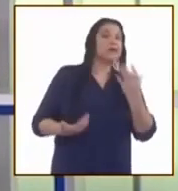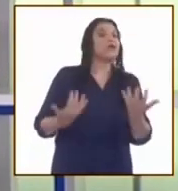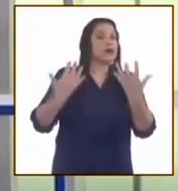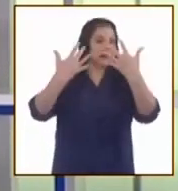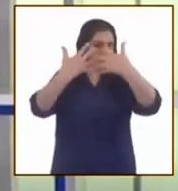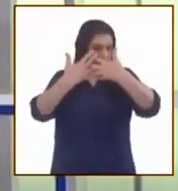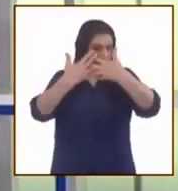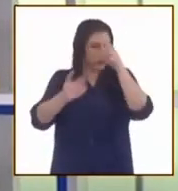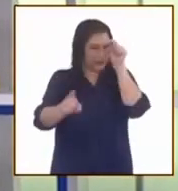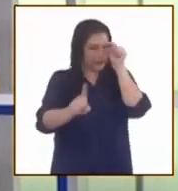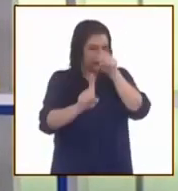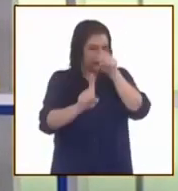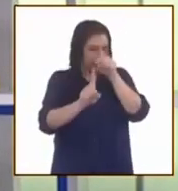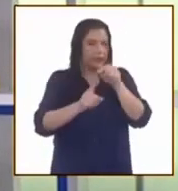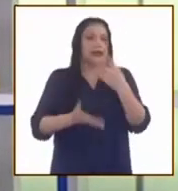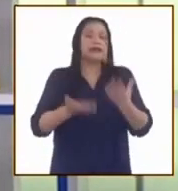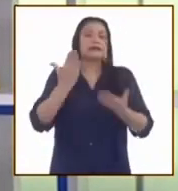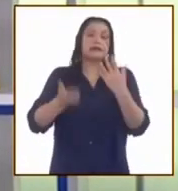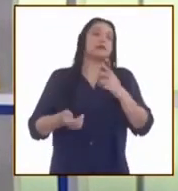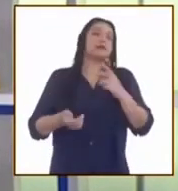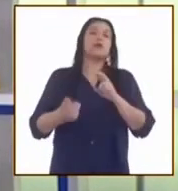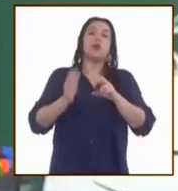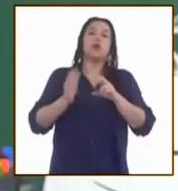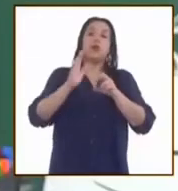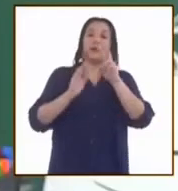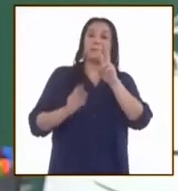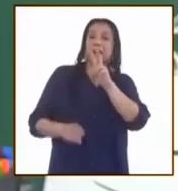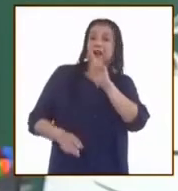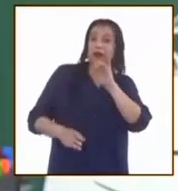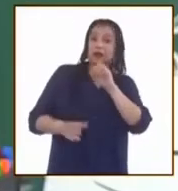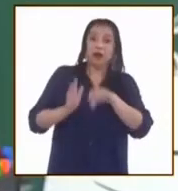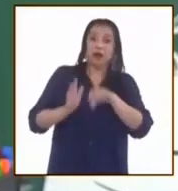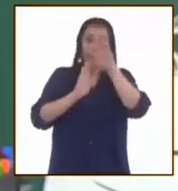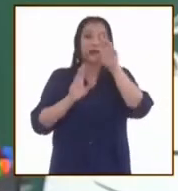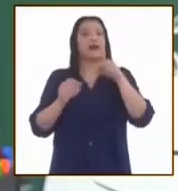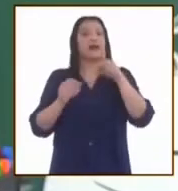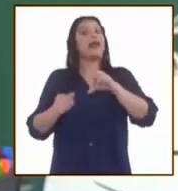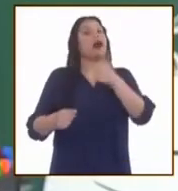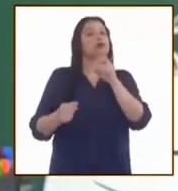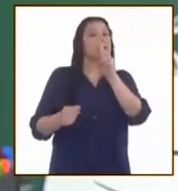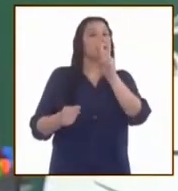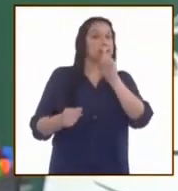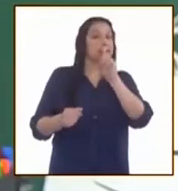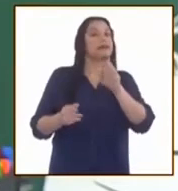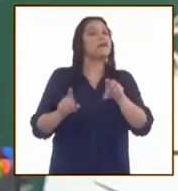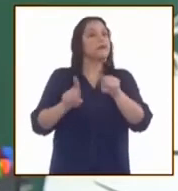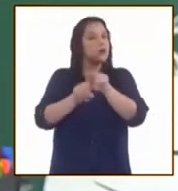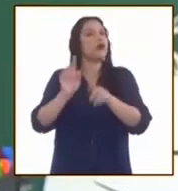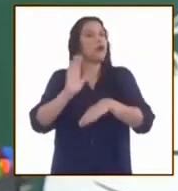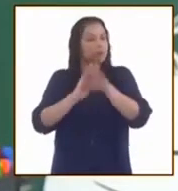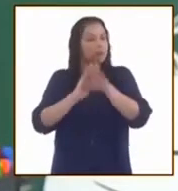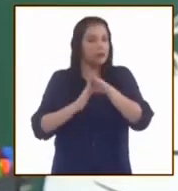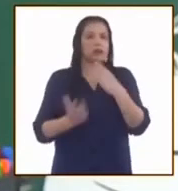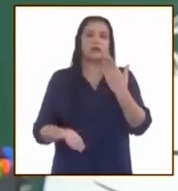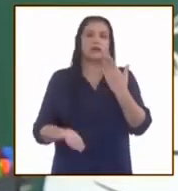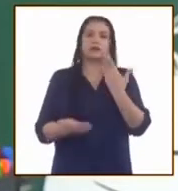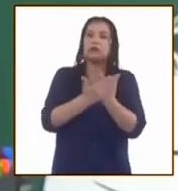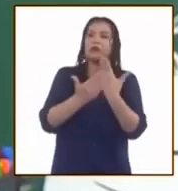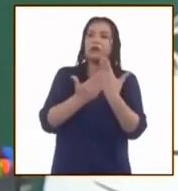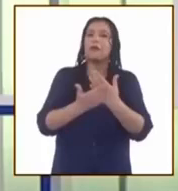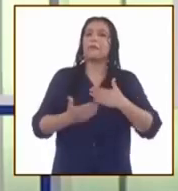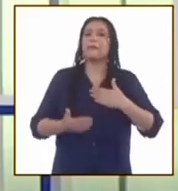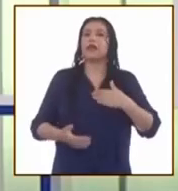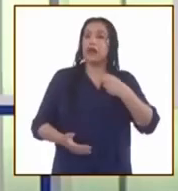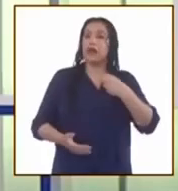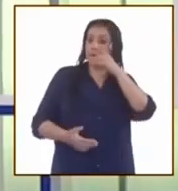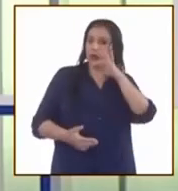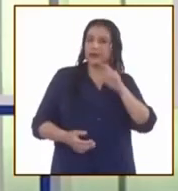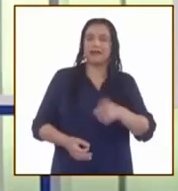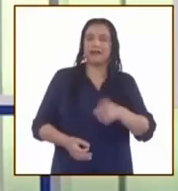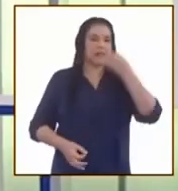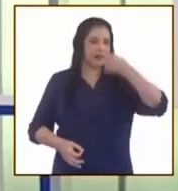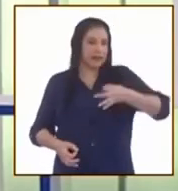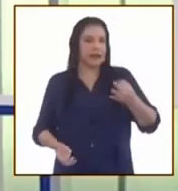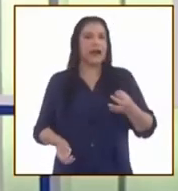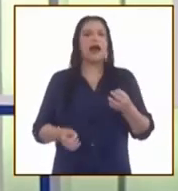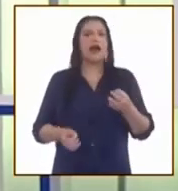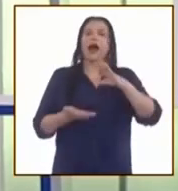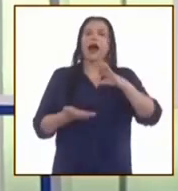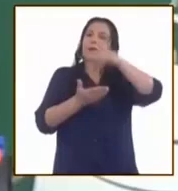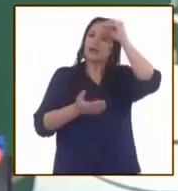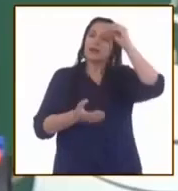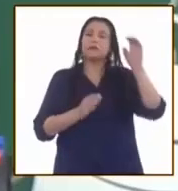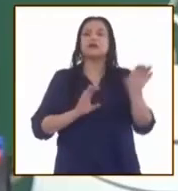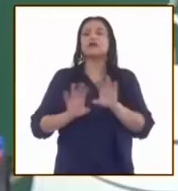Eso significa que si una variable aumenta, la otra también. Entonces, con esta observación, demostramos que nuestra hipótesis es verdadera. Aprendimos a